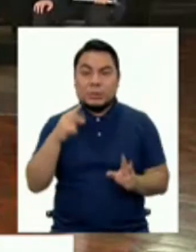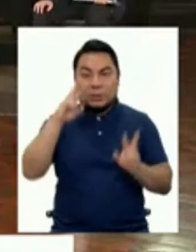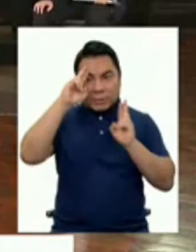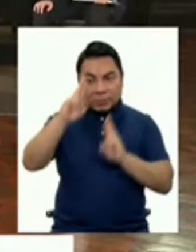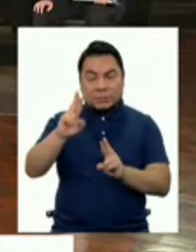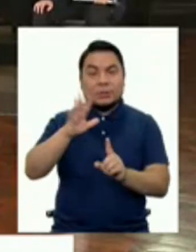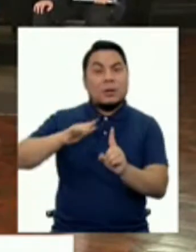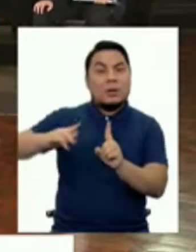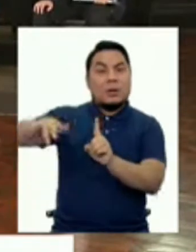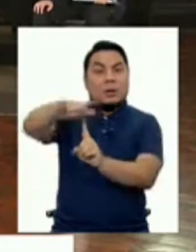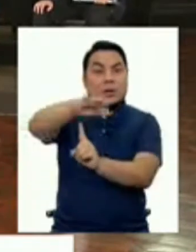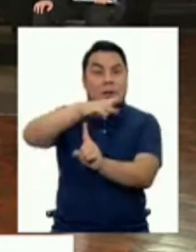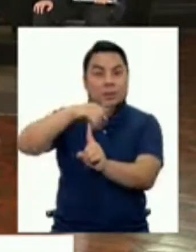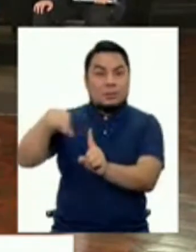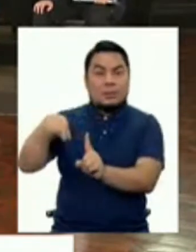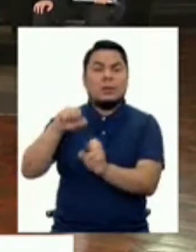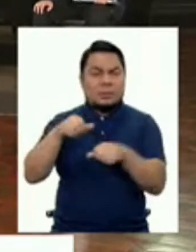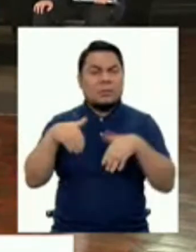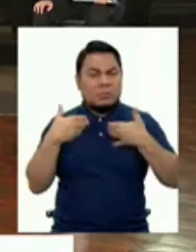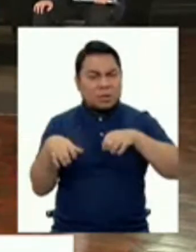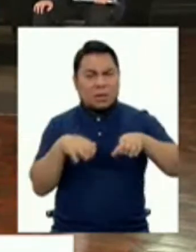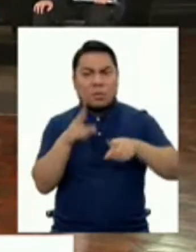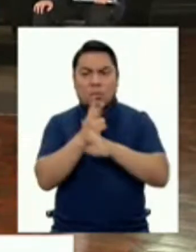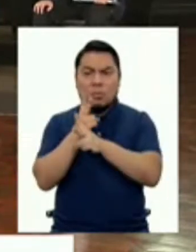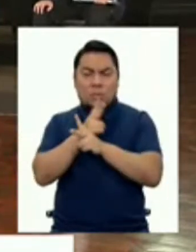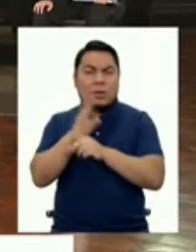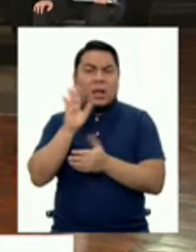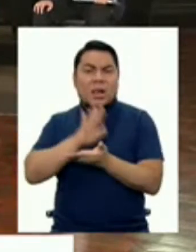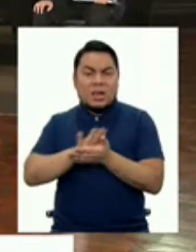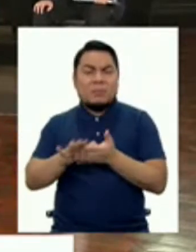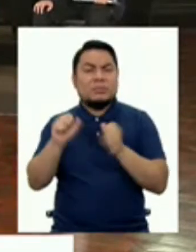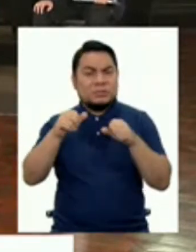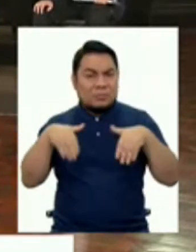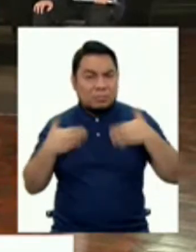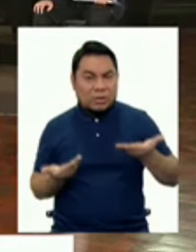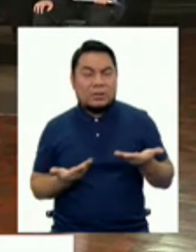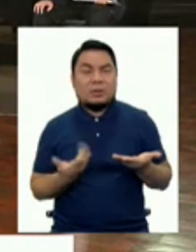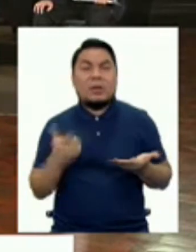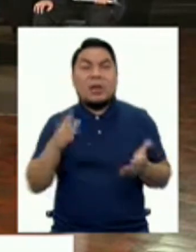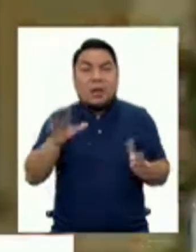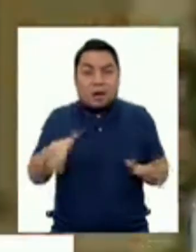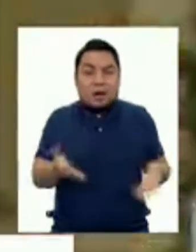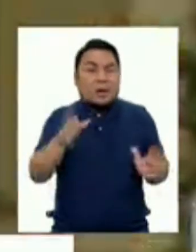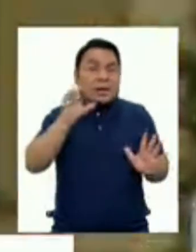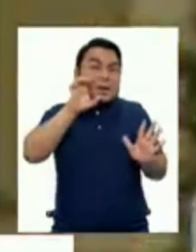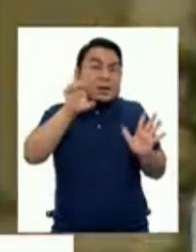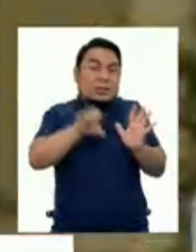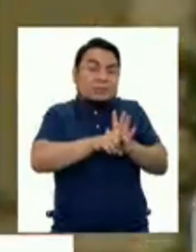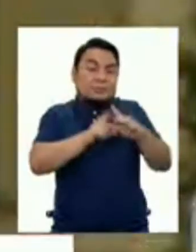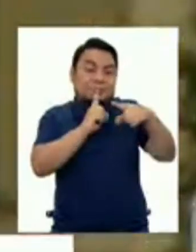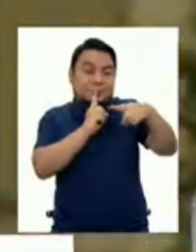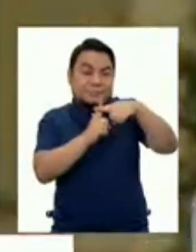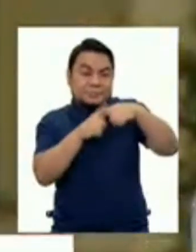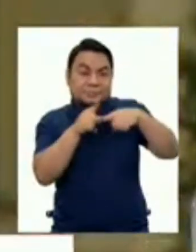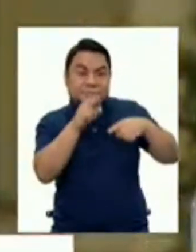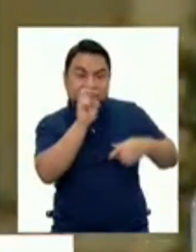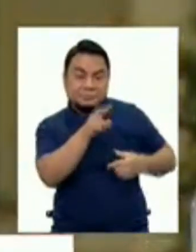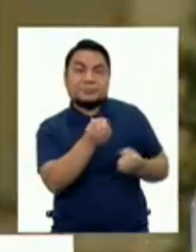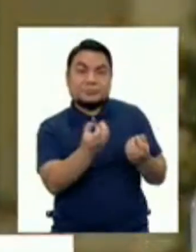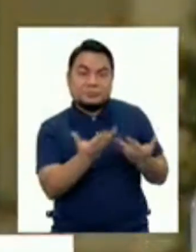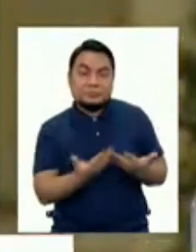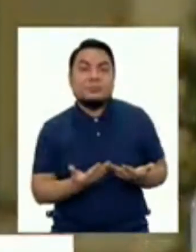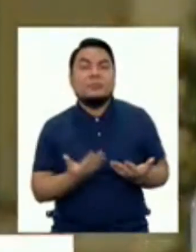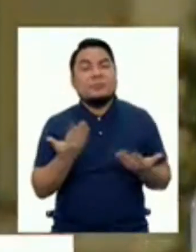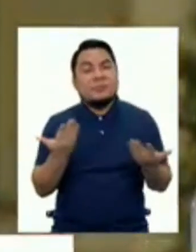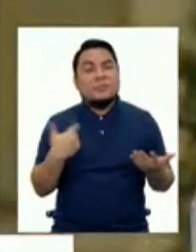respeto al ambiente, que sí se puede hacer. Hay ejemplos positivos que resaltar. Y